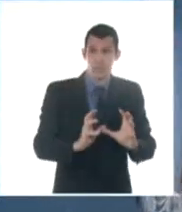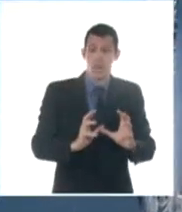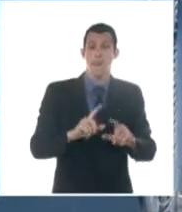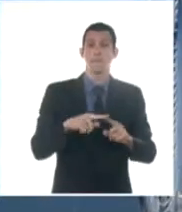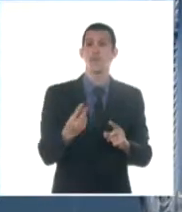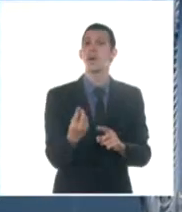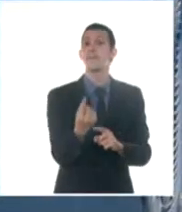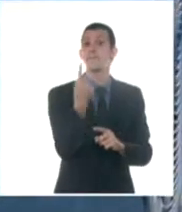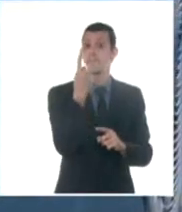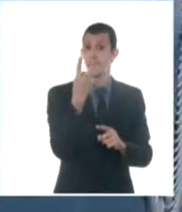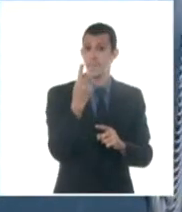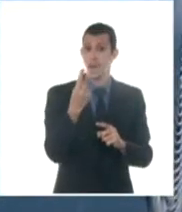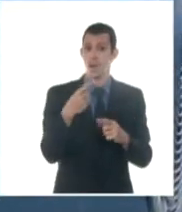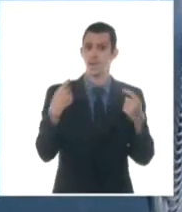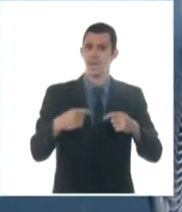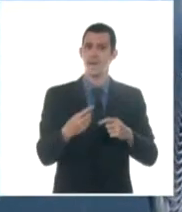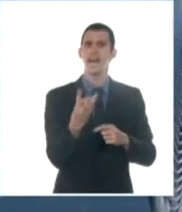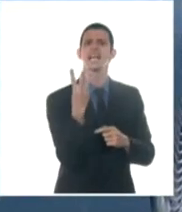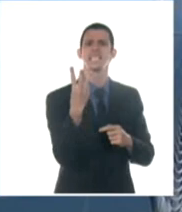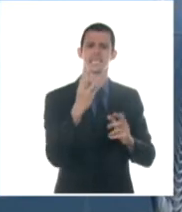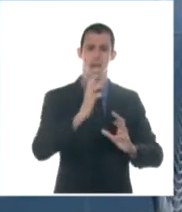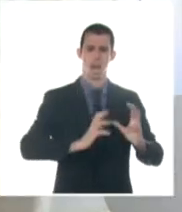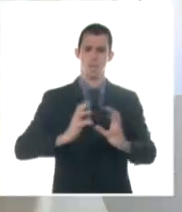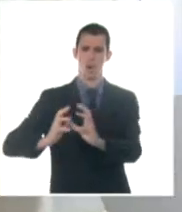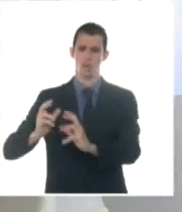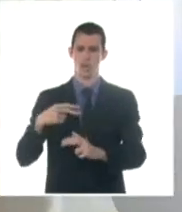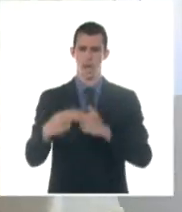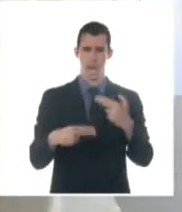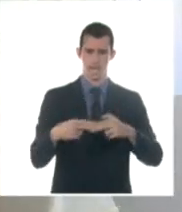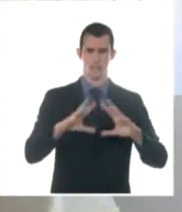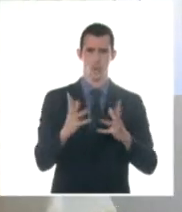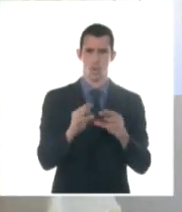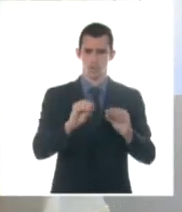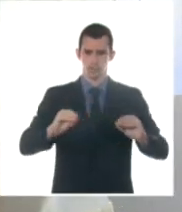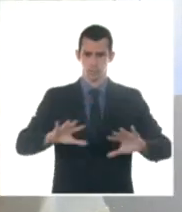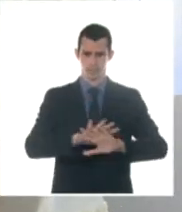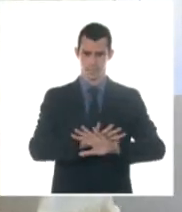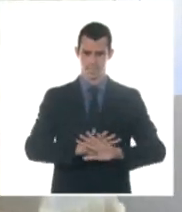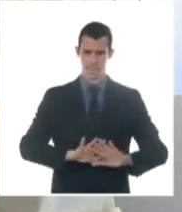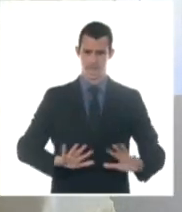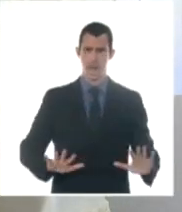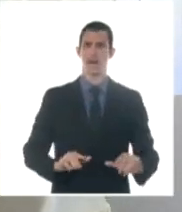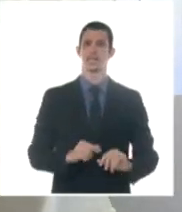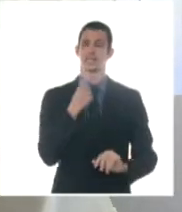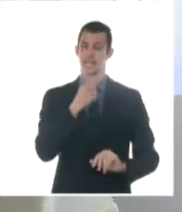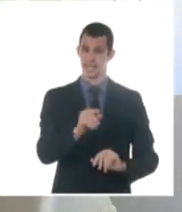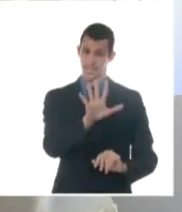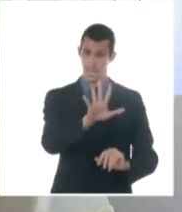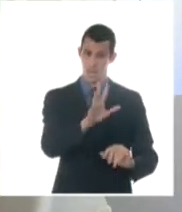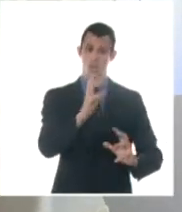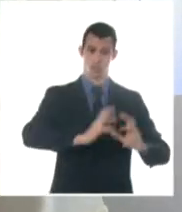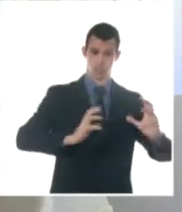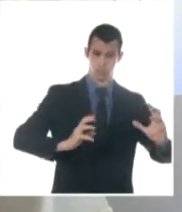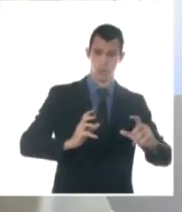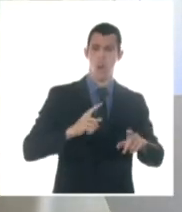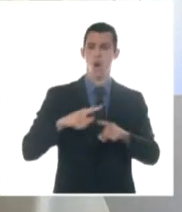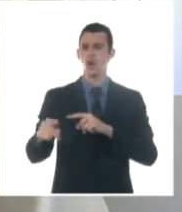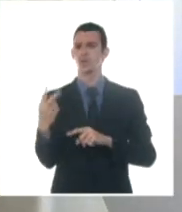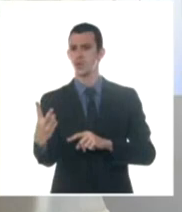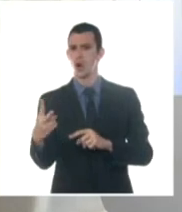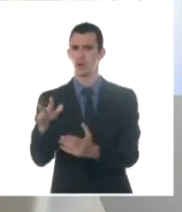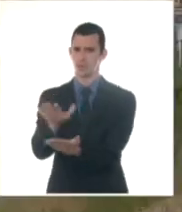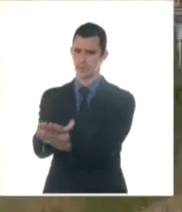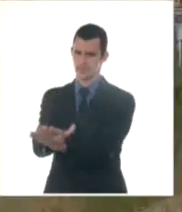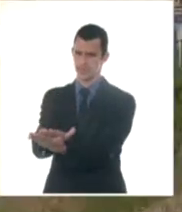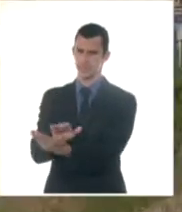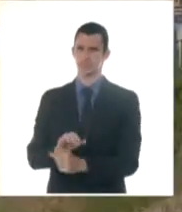tiene 5 posiciones de bombeo y 2 de reserva, que continuaremos trabajando con la misma intensidad con que se ha trabajado